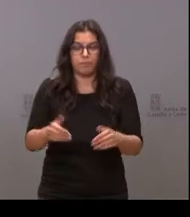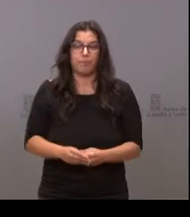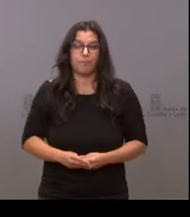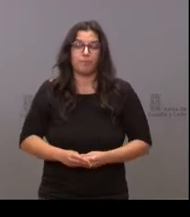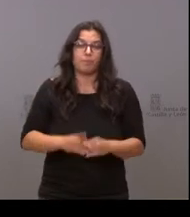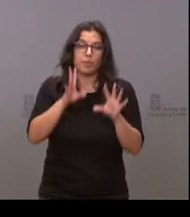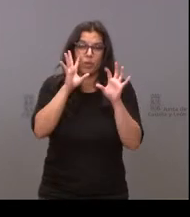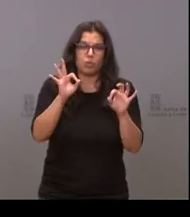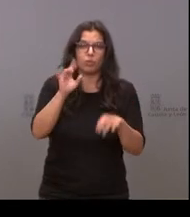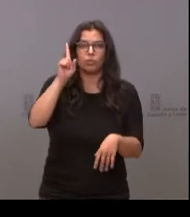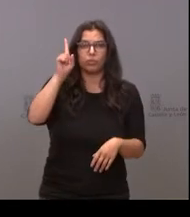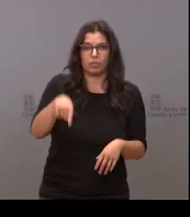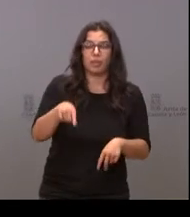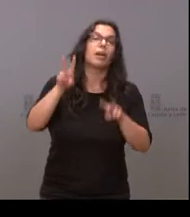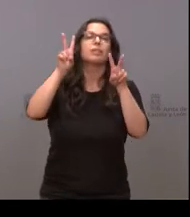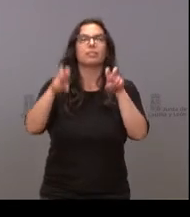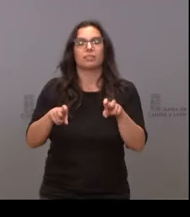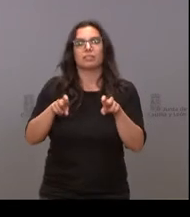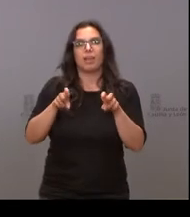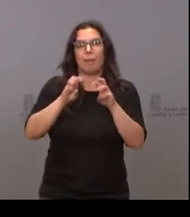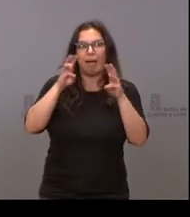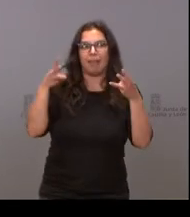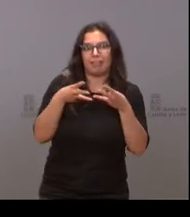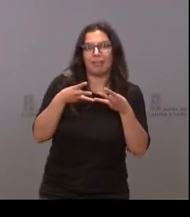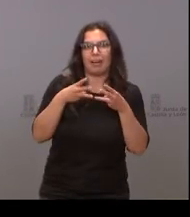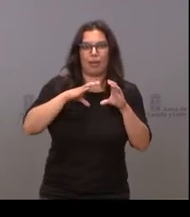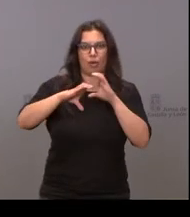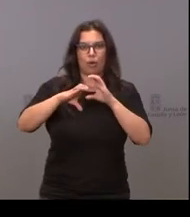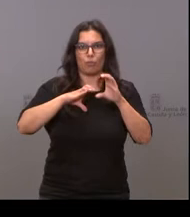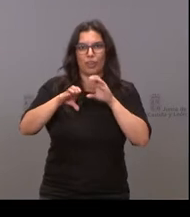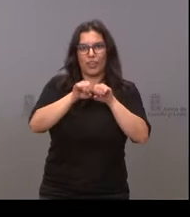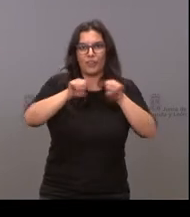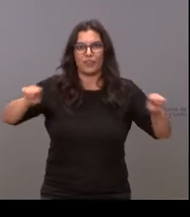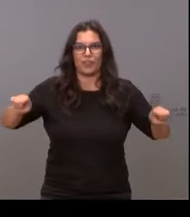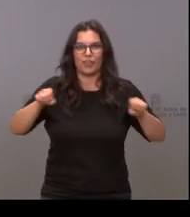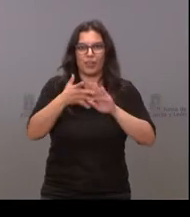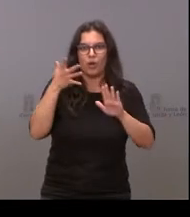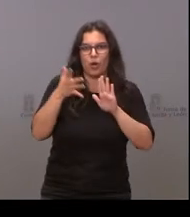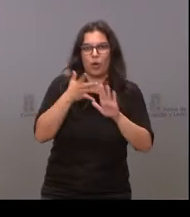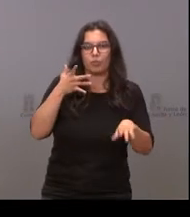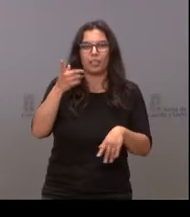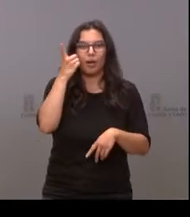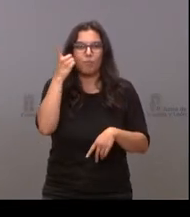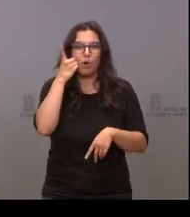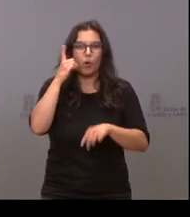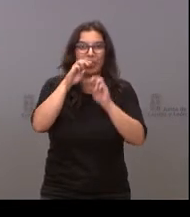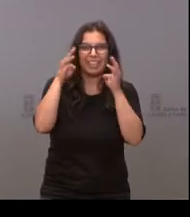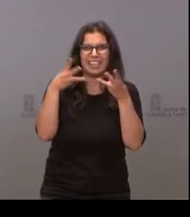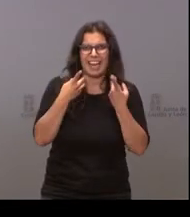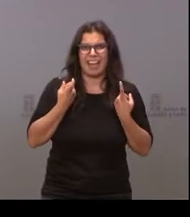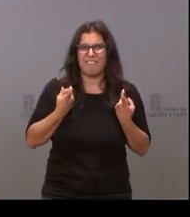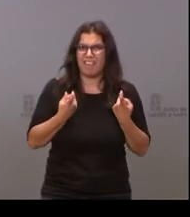no el tema de la telecomunicaciones fibra óptica telefonía móvil internet tan necesarios